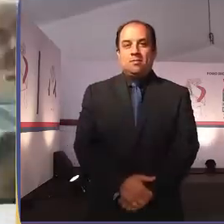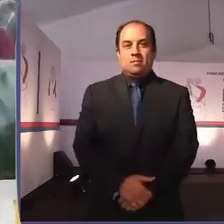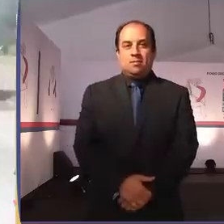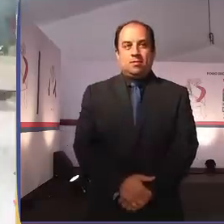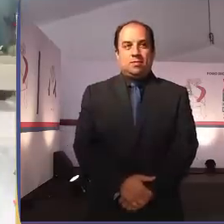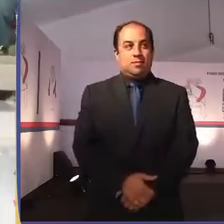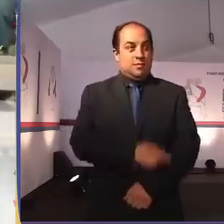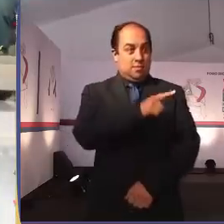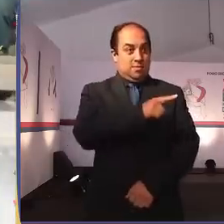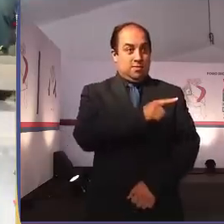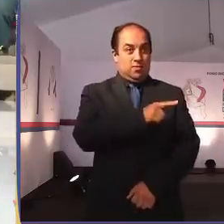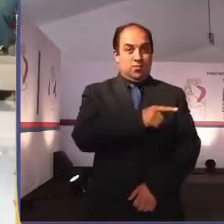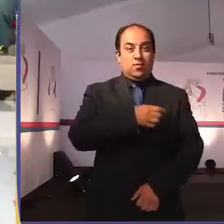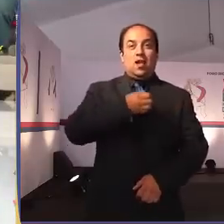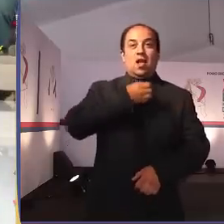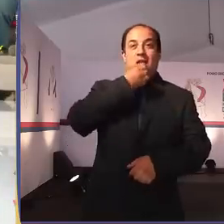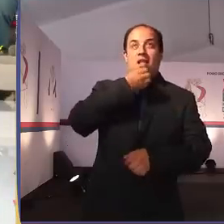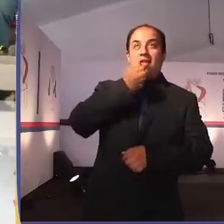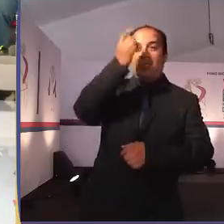Te volvió piadoso. Bueno,